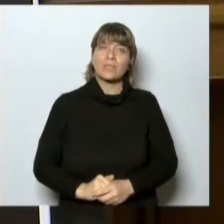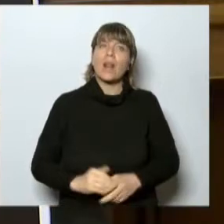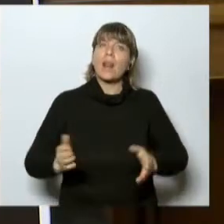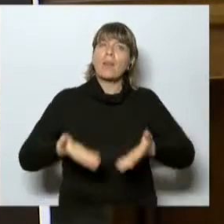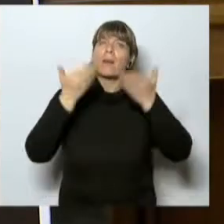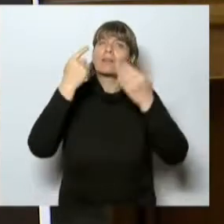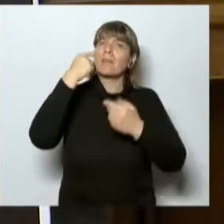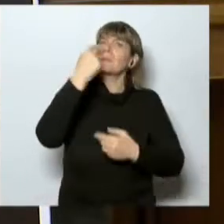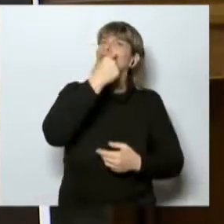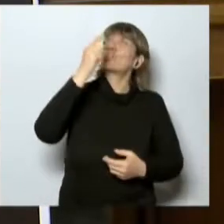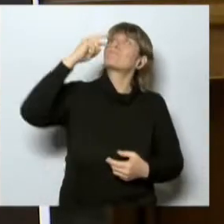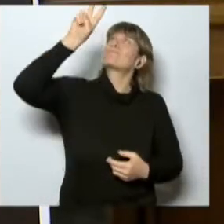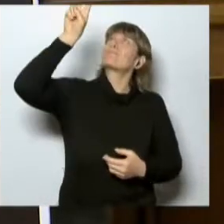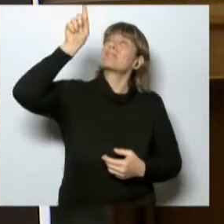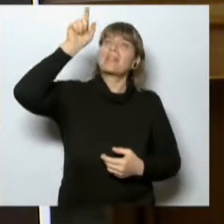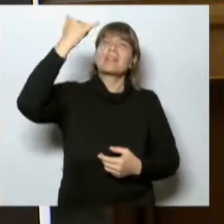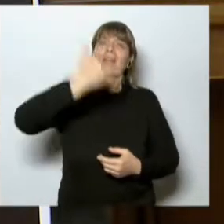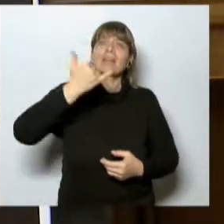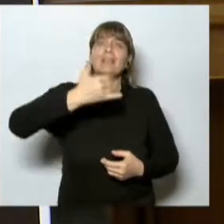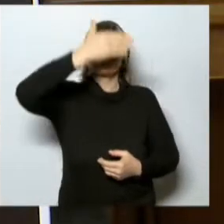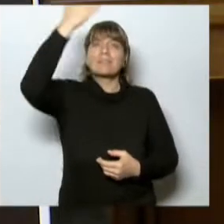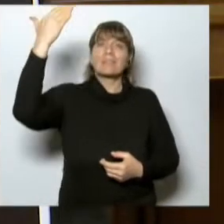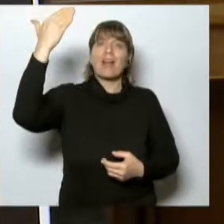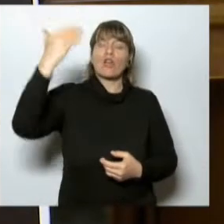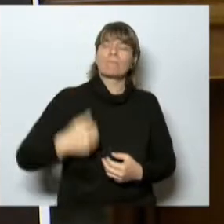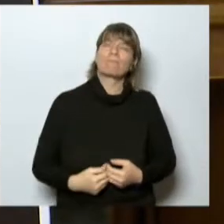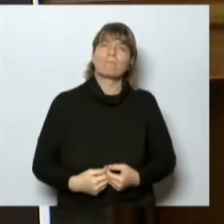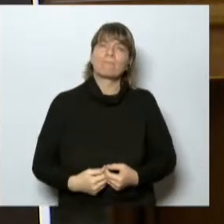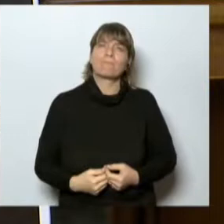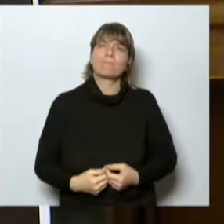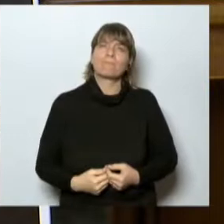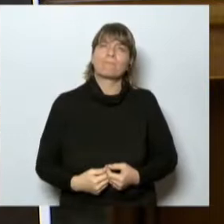Levanto mis ojos hacia ti que habitas en el cielo.